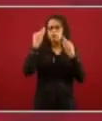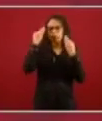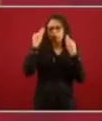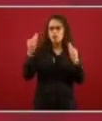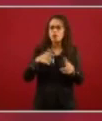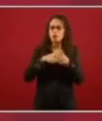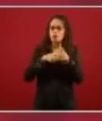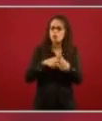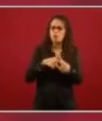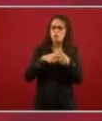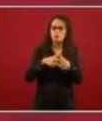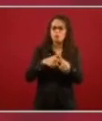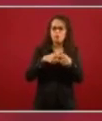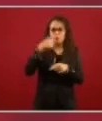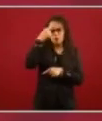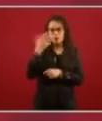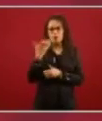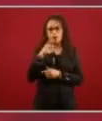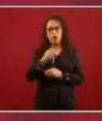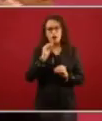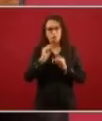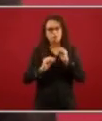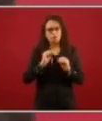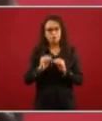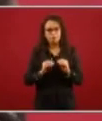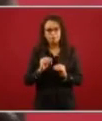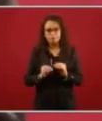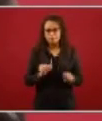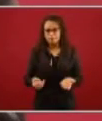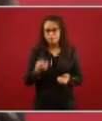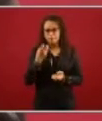aplicando esas políticas y miren los resultados.